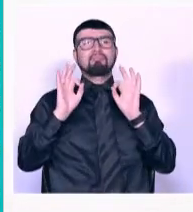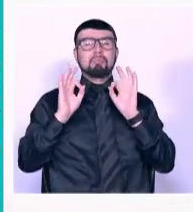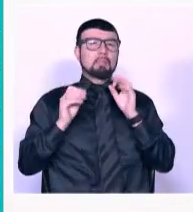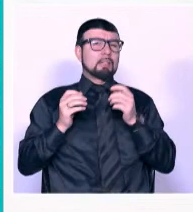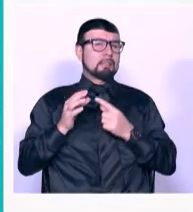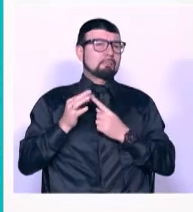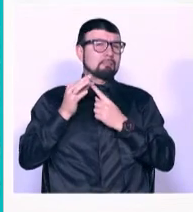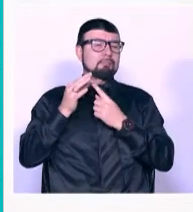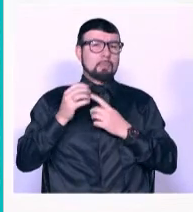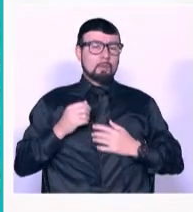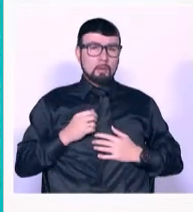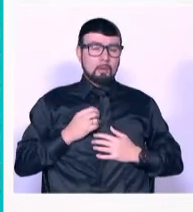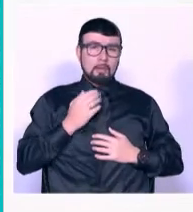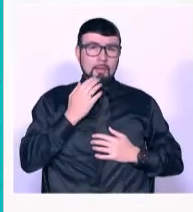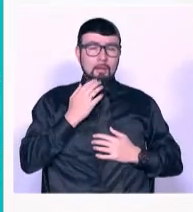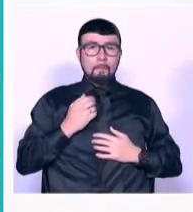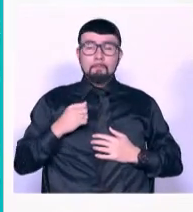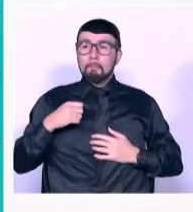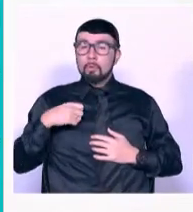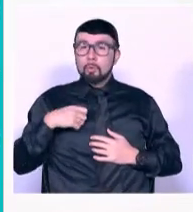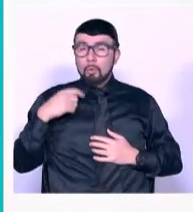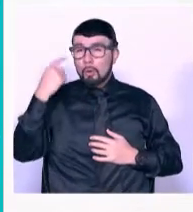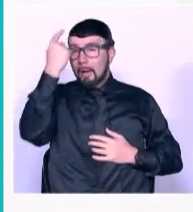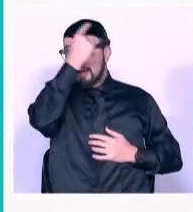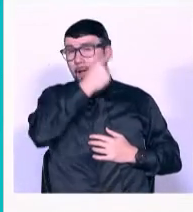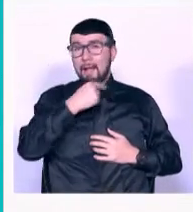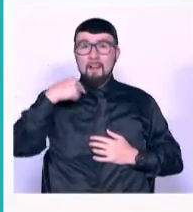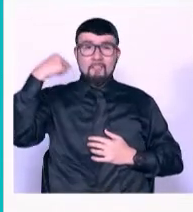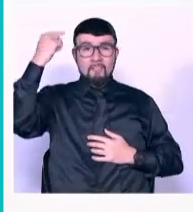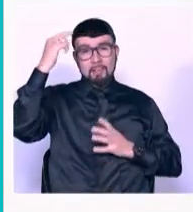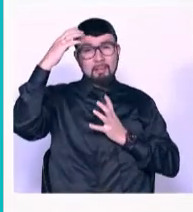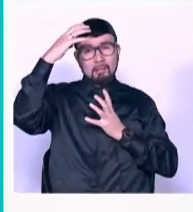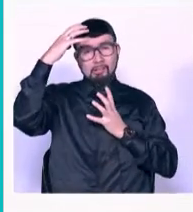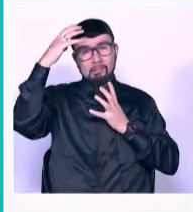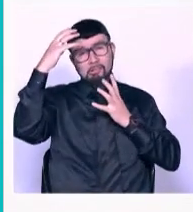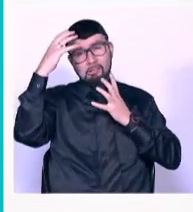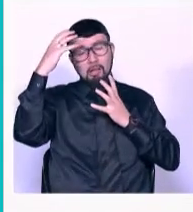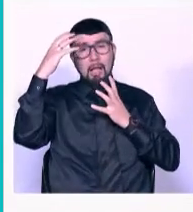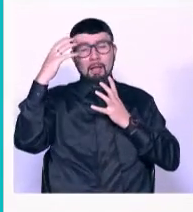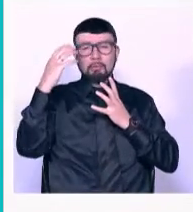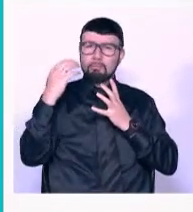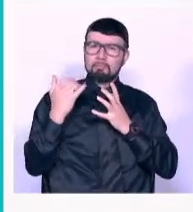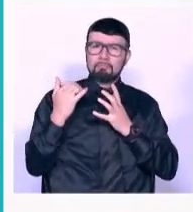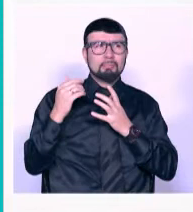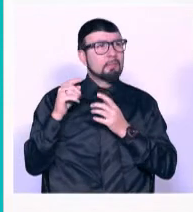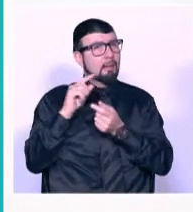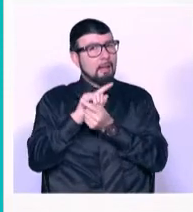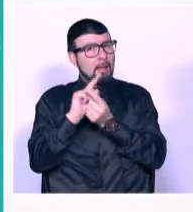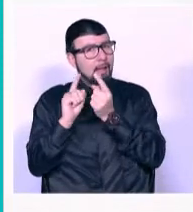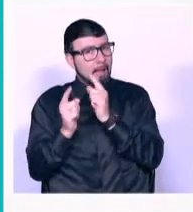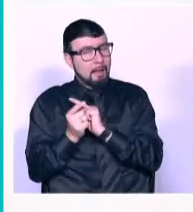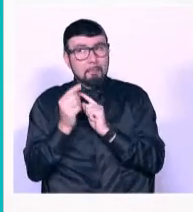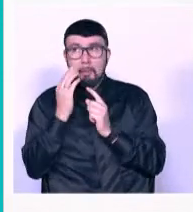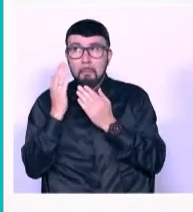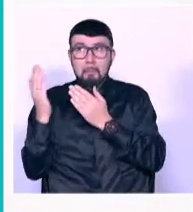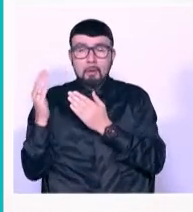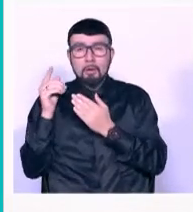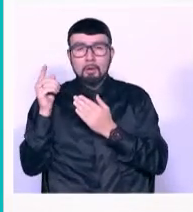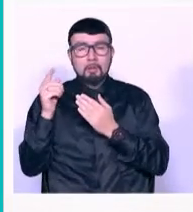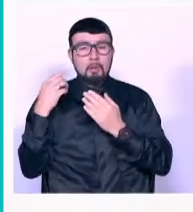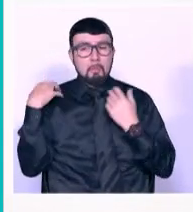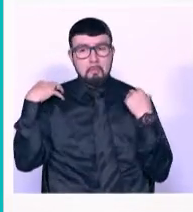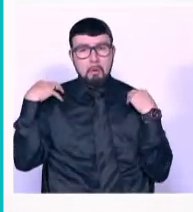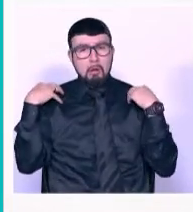yo tengo la cabeza en una posición lateral, se me cambia como aparece en la imagen los